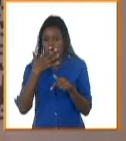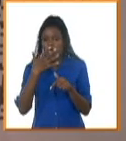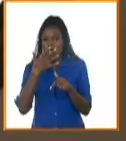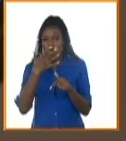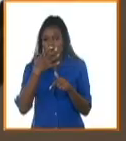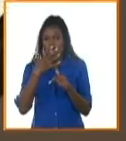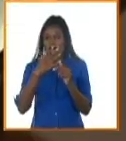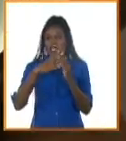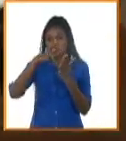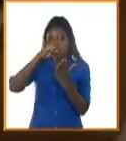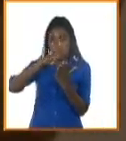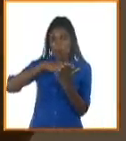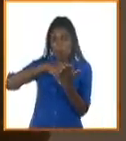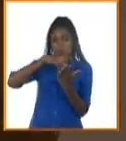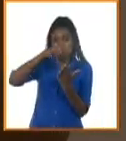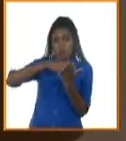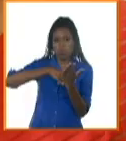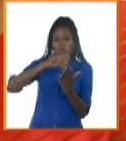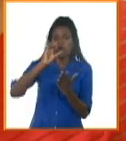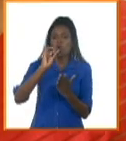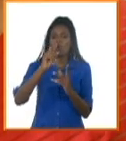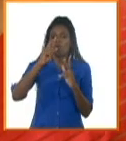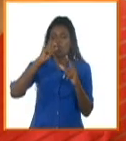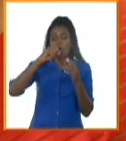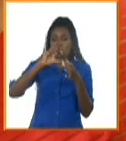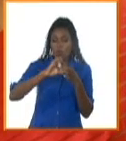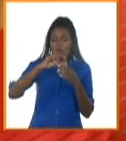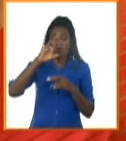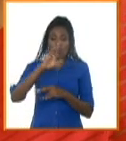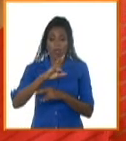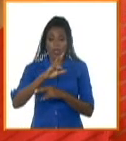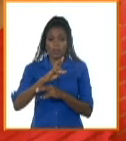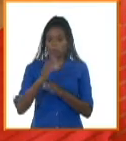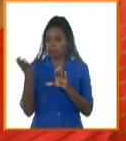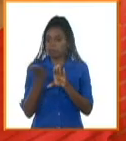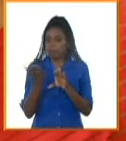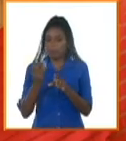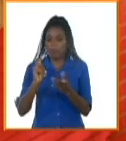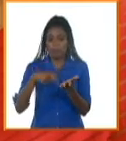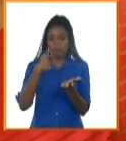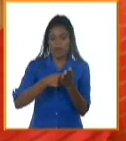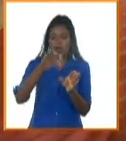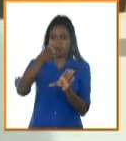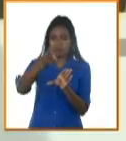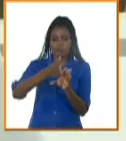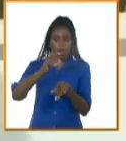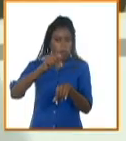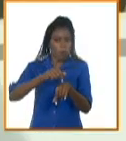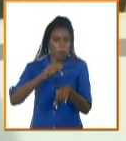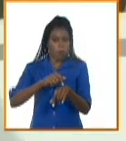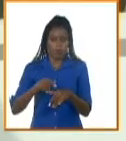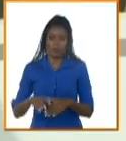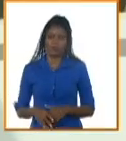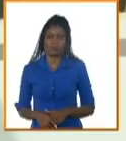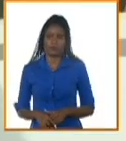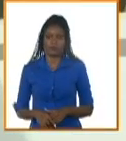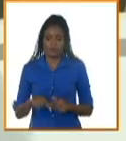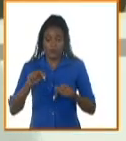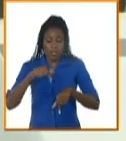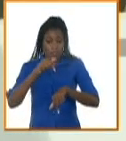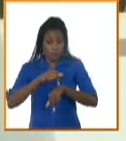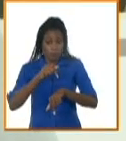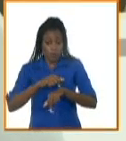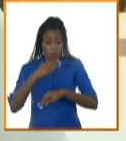es decir que el pago inmediato para todos los clientes que lo lo requieran en el momento En este minuto estamos